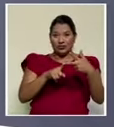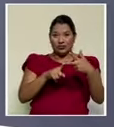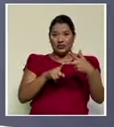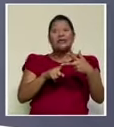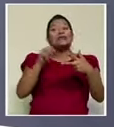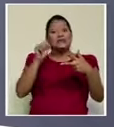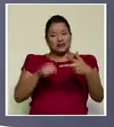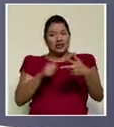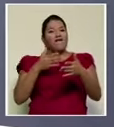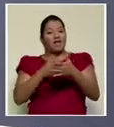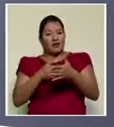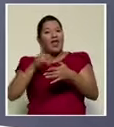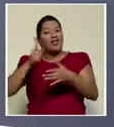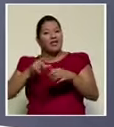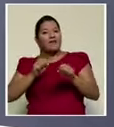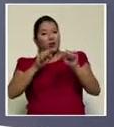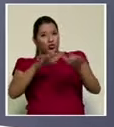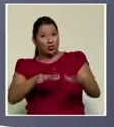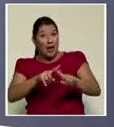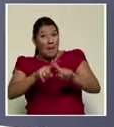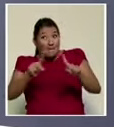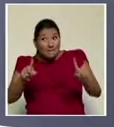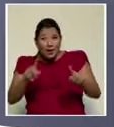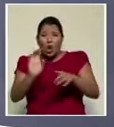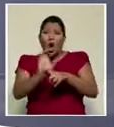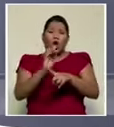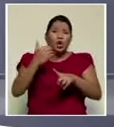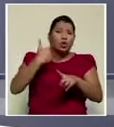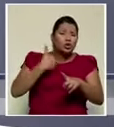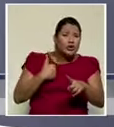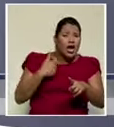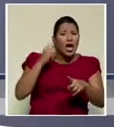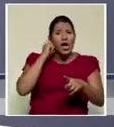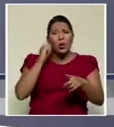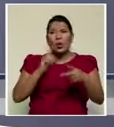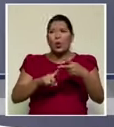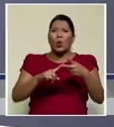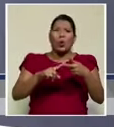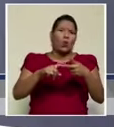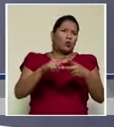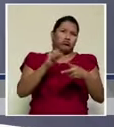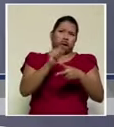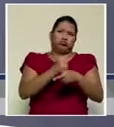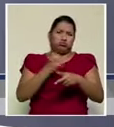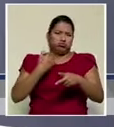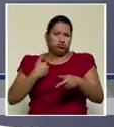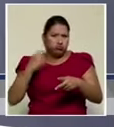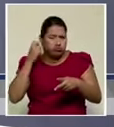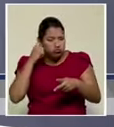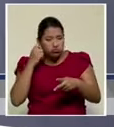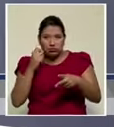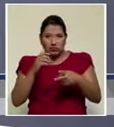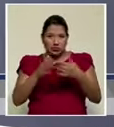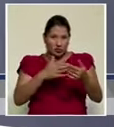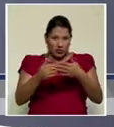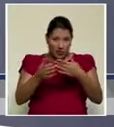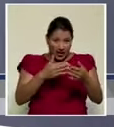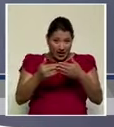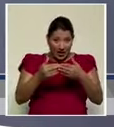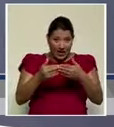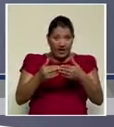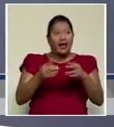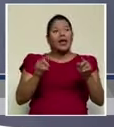inhibitoria y podía caber la posibilidad de que el tribunal variara su interpretación y acogiera esa